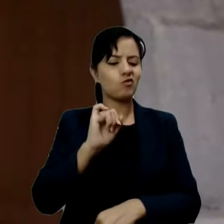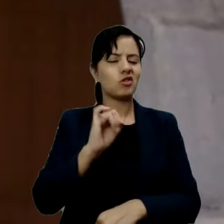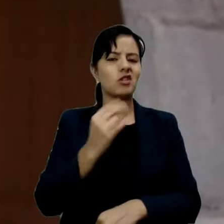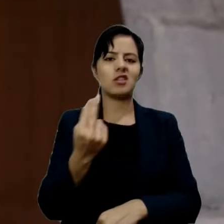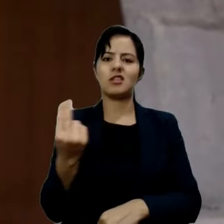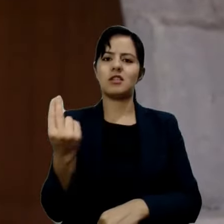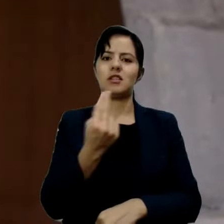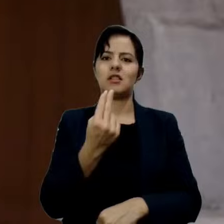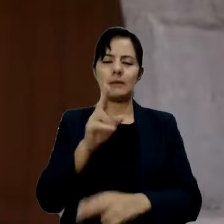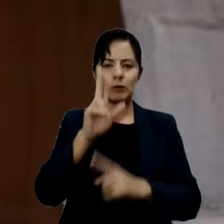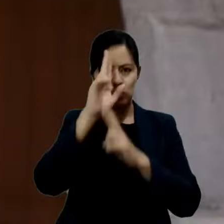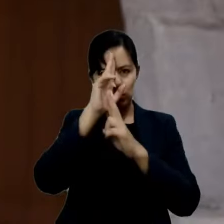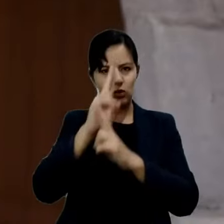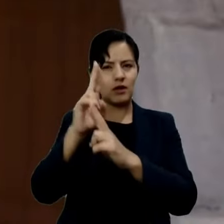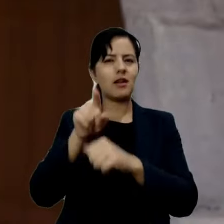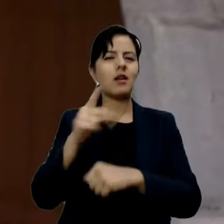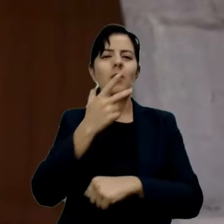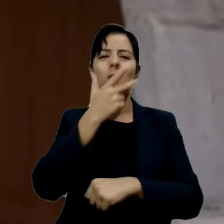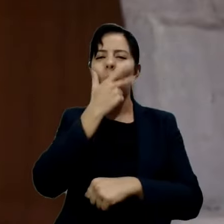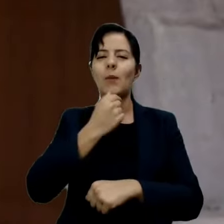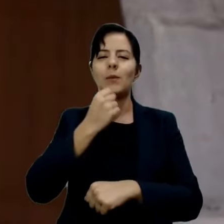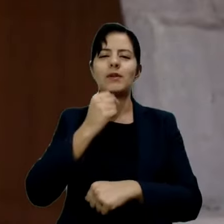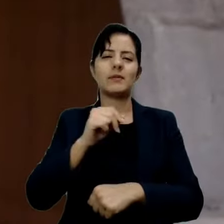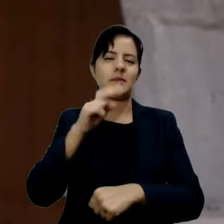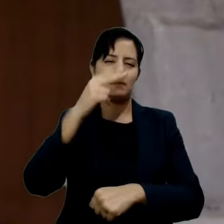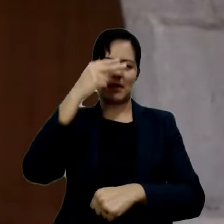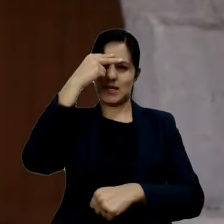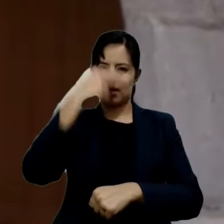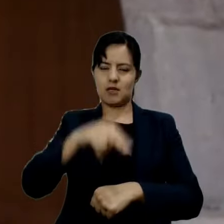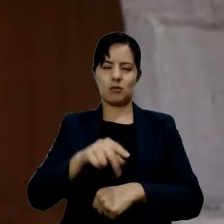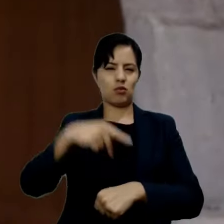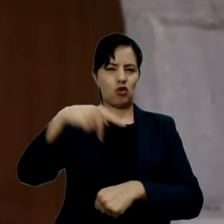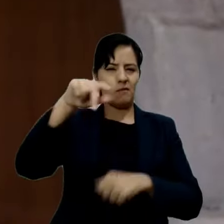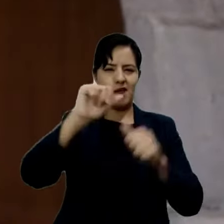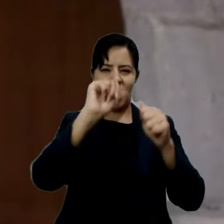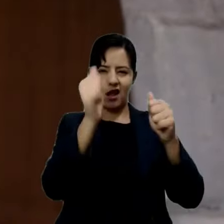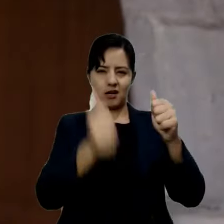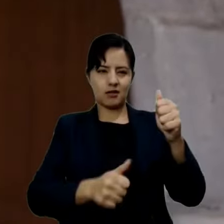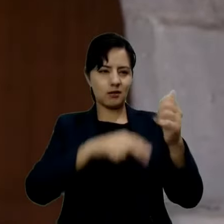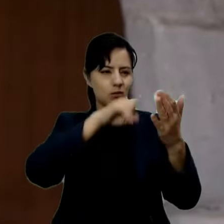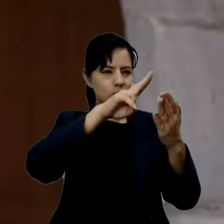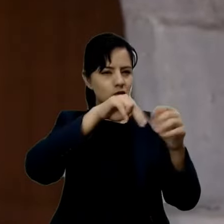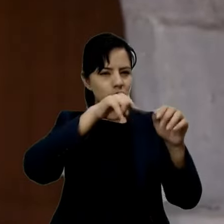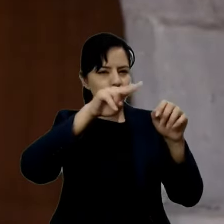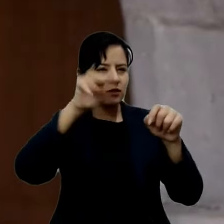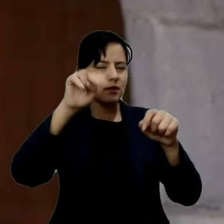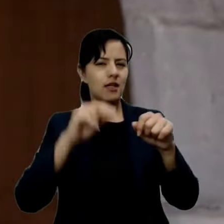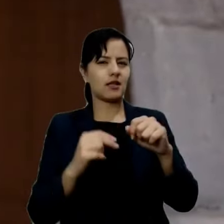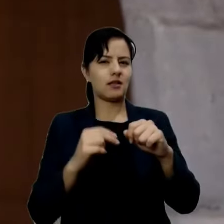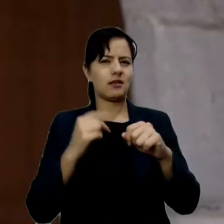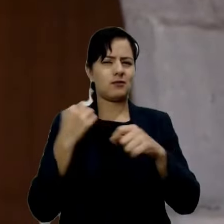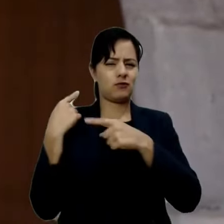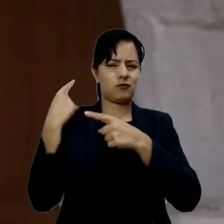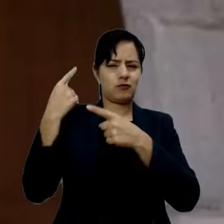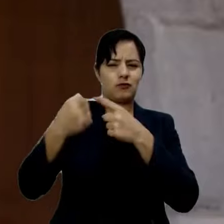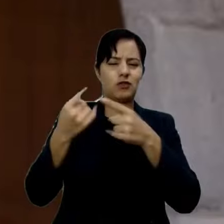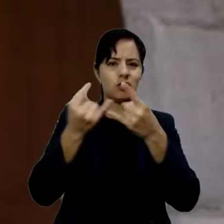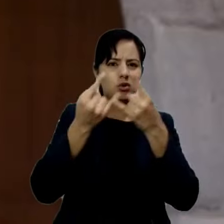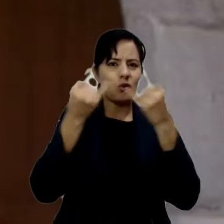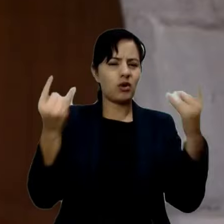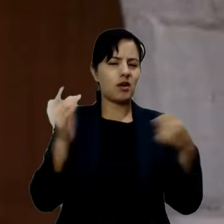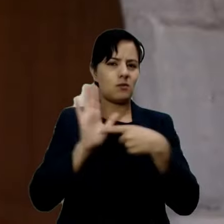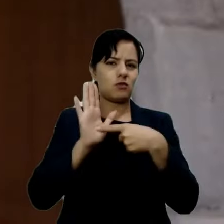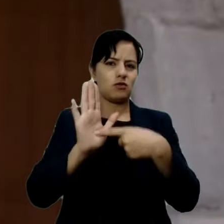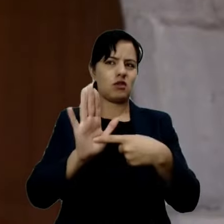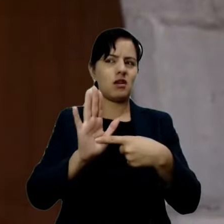un Mexiquense quien a través de su arte muestra El paso del tiempo y exhibe El Talento que nos ha dado identidad